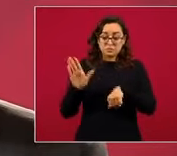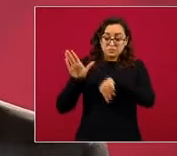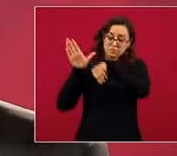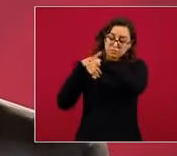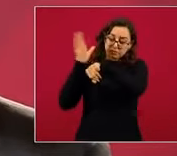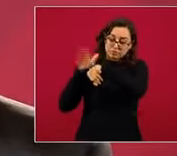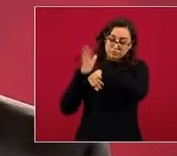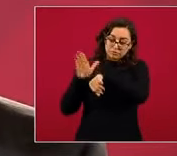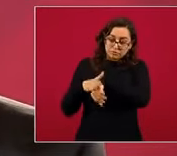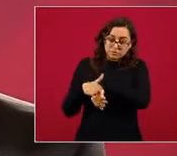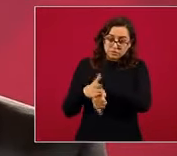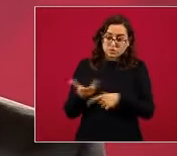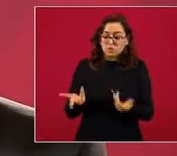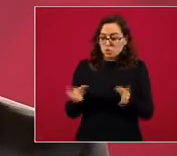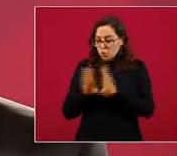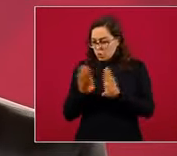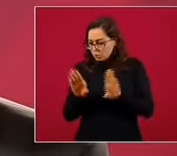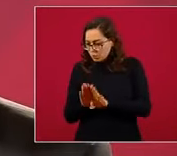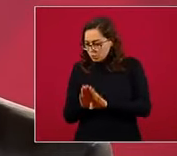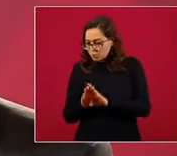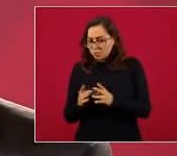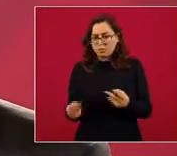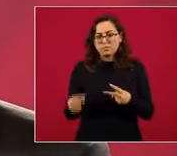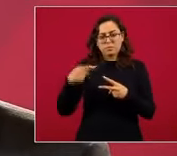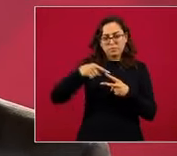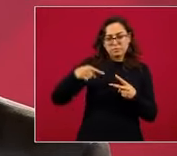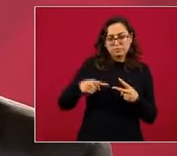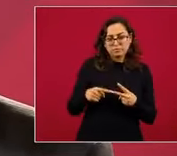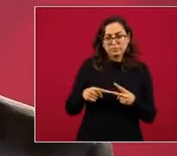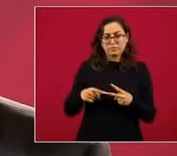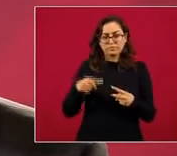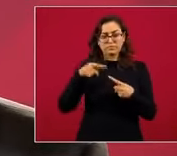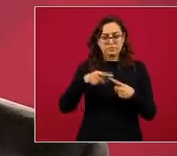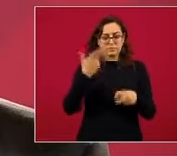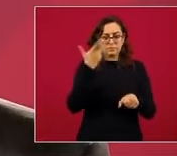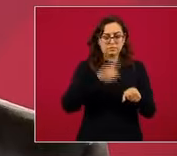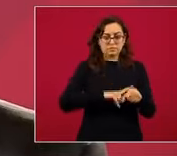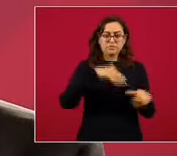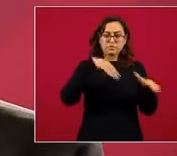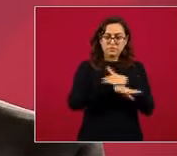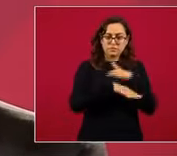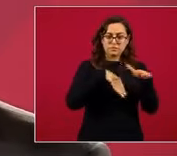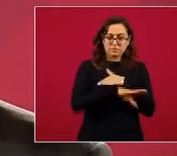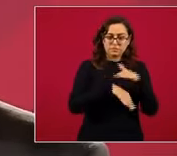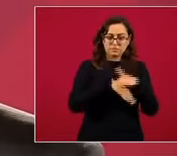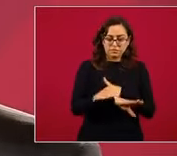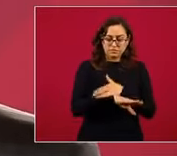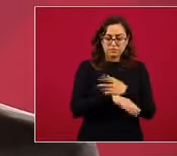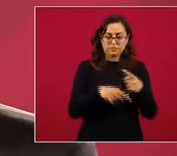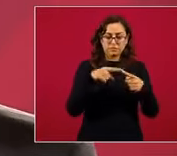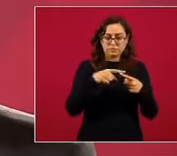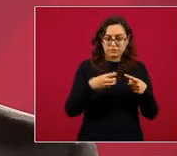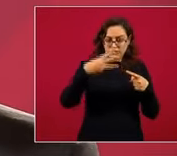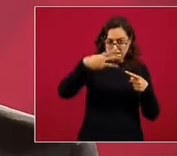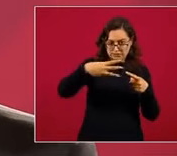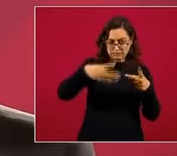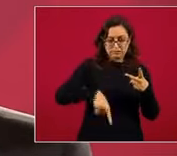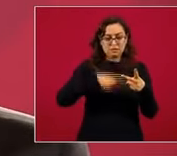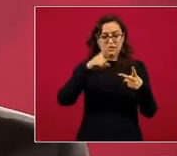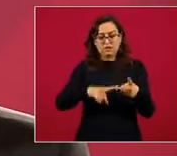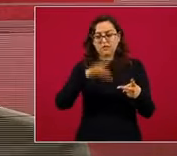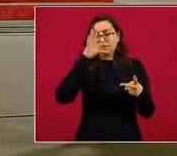de la transmisión del virus, medida por 2 indicadores, de la ocupación hospitalaria, medida por 3 indicadores, del riesgo de